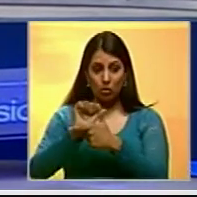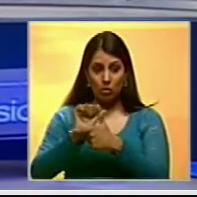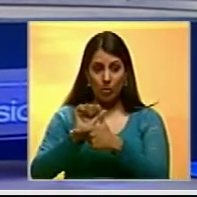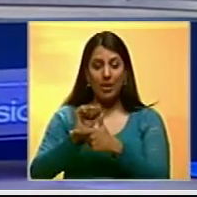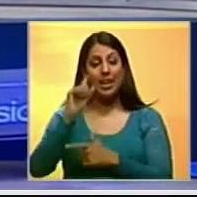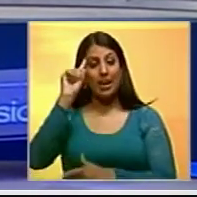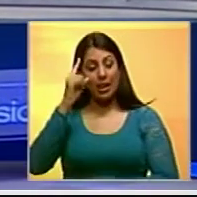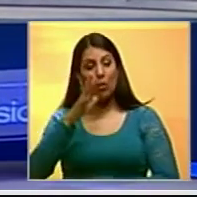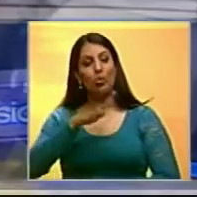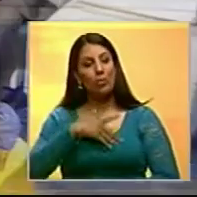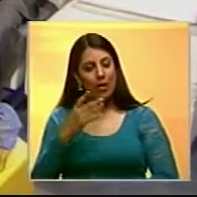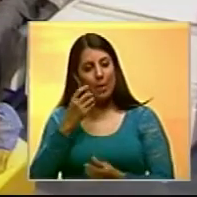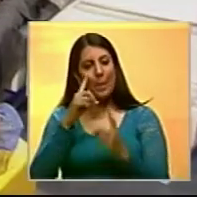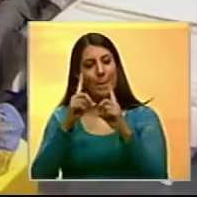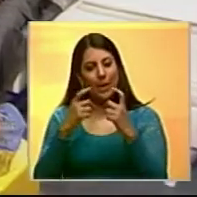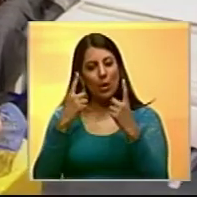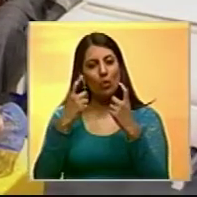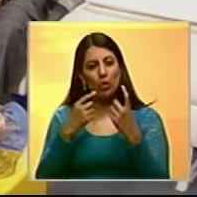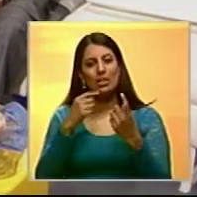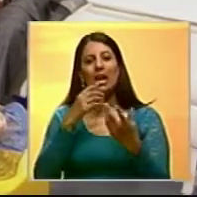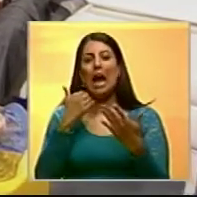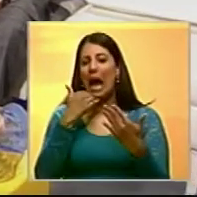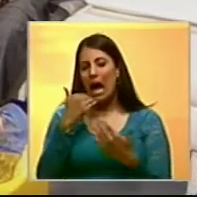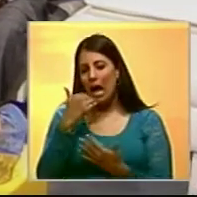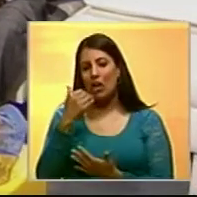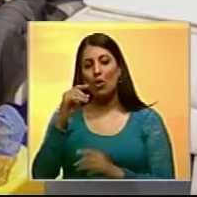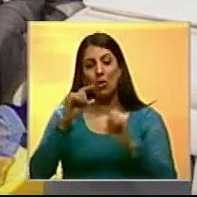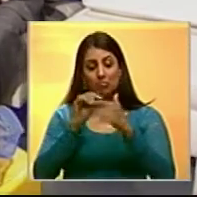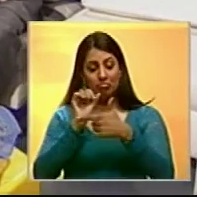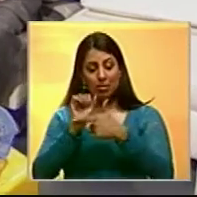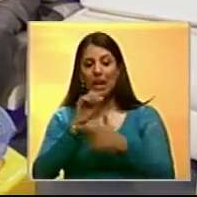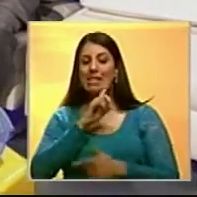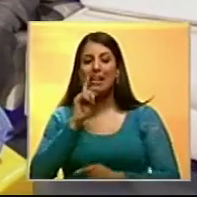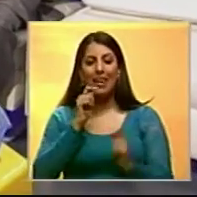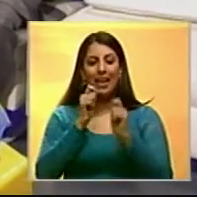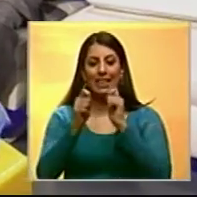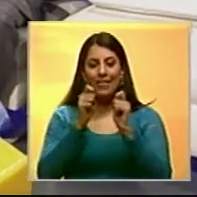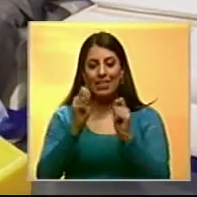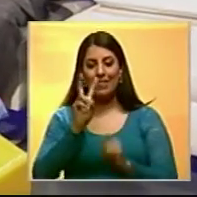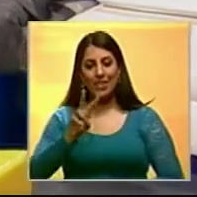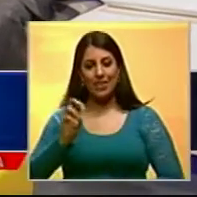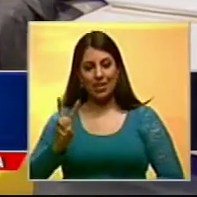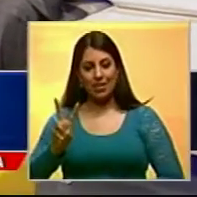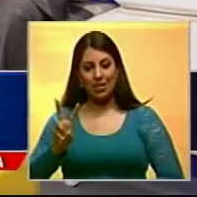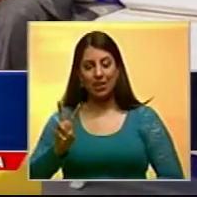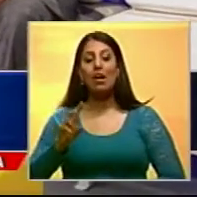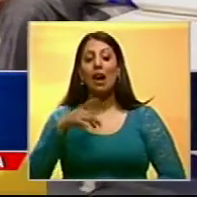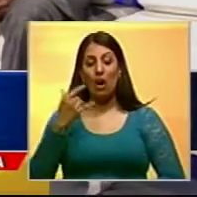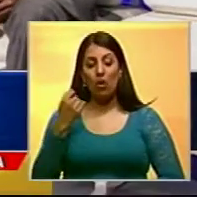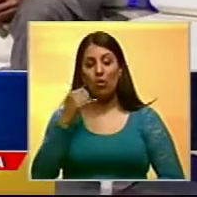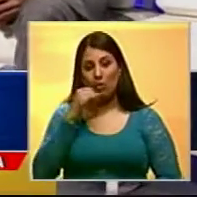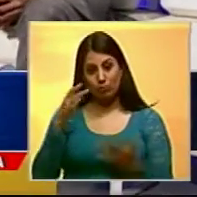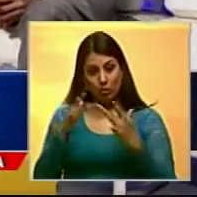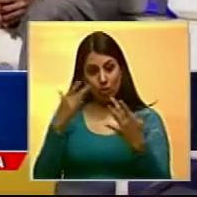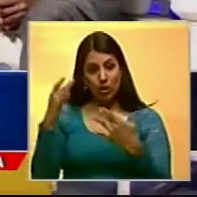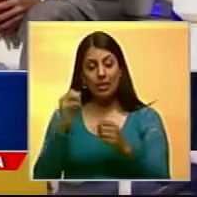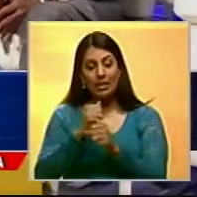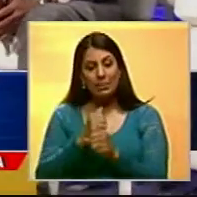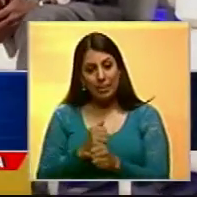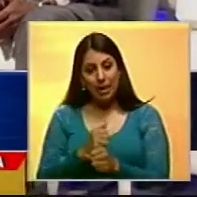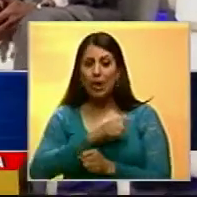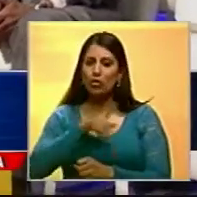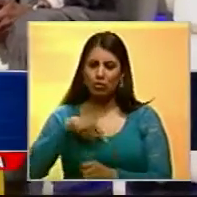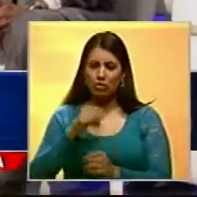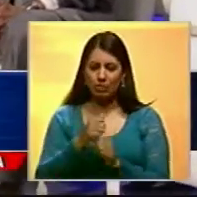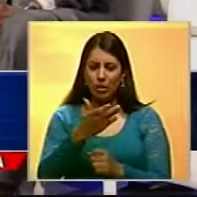Venezuela. Recuerden que pueden formular sus preguntas con la etiqueta Entrevista BB. Ya está aquí en el estudio con nosotros, así que